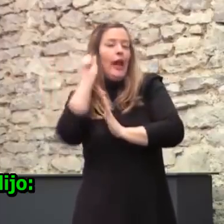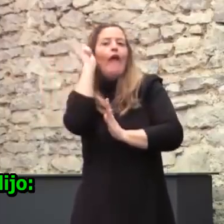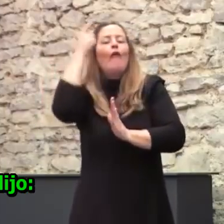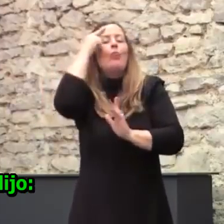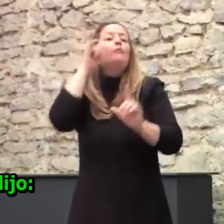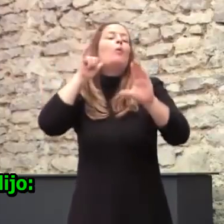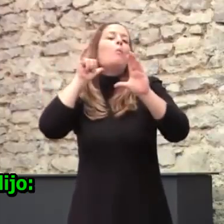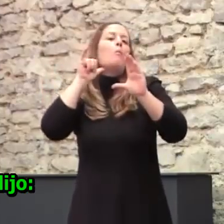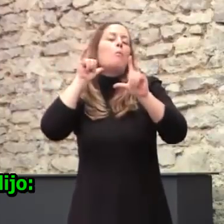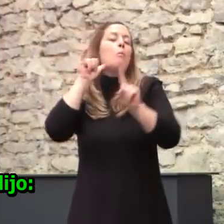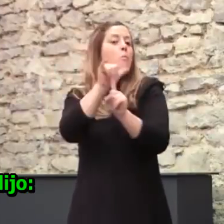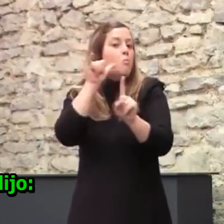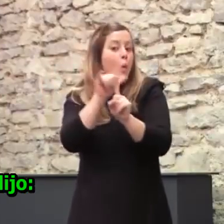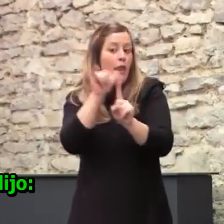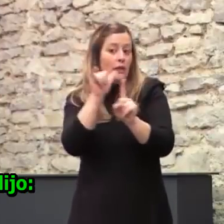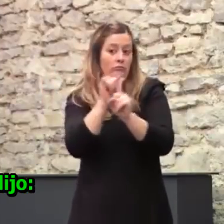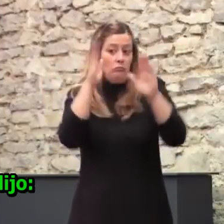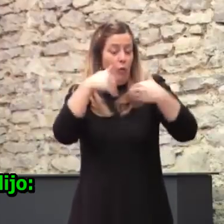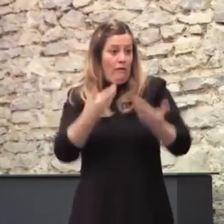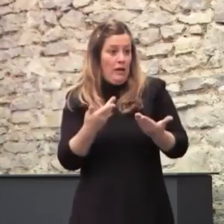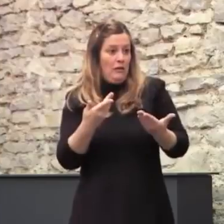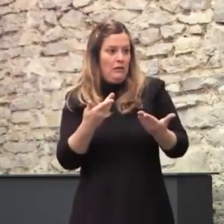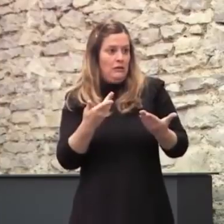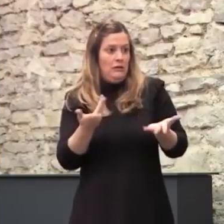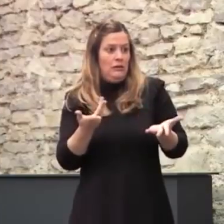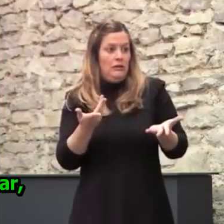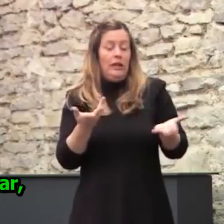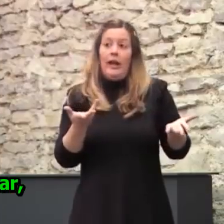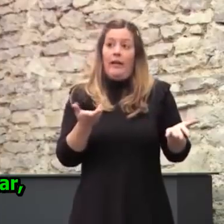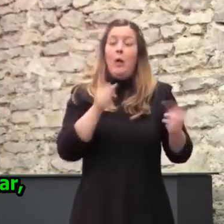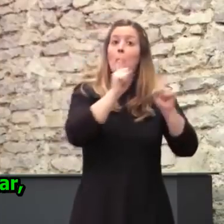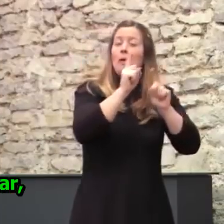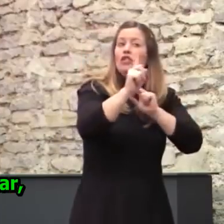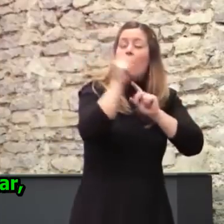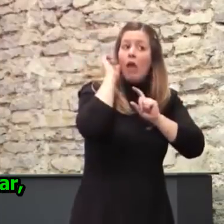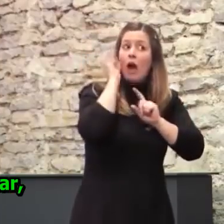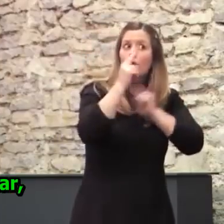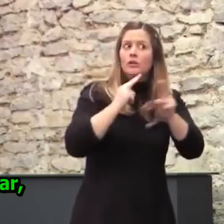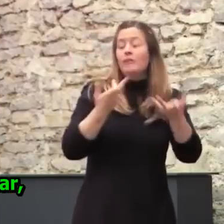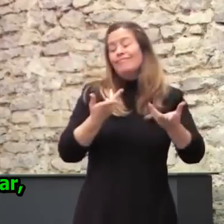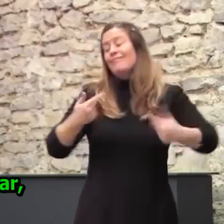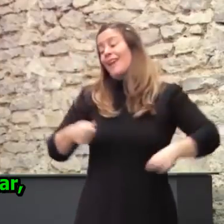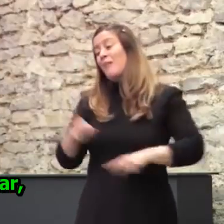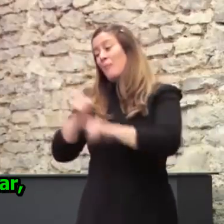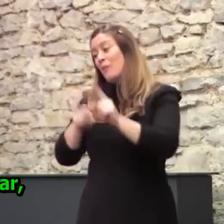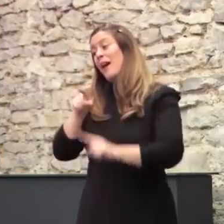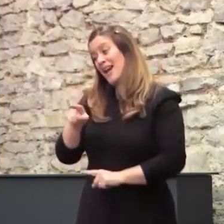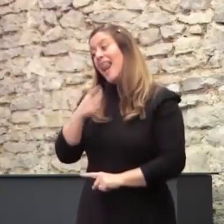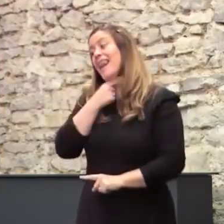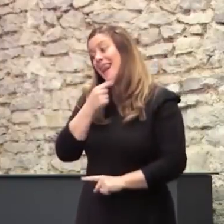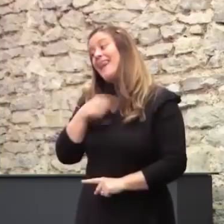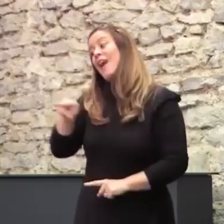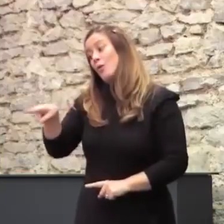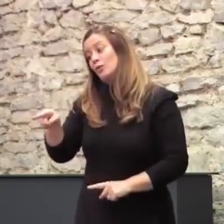Pero me sorprendió mucho que ella me dijo, no, es que le gustas. Yo pensé, pues si no le llego a gustar, ¿qué hubiera sido de mí?, ¿no?